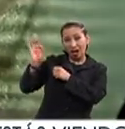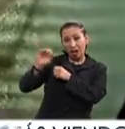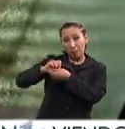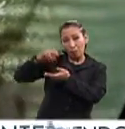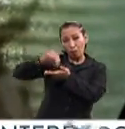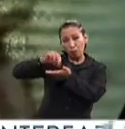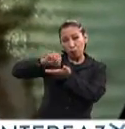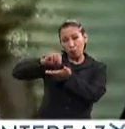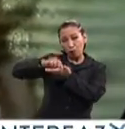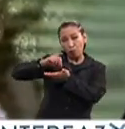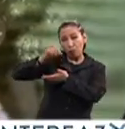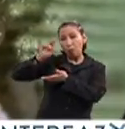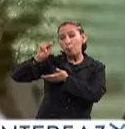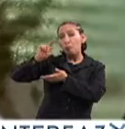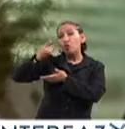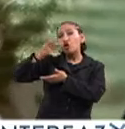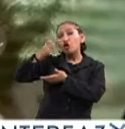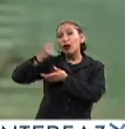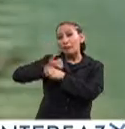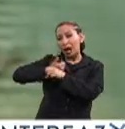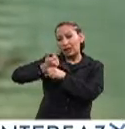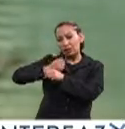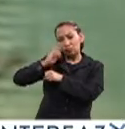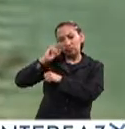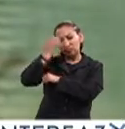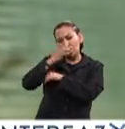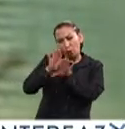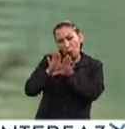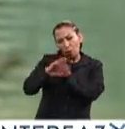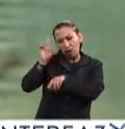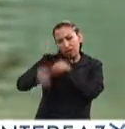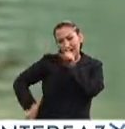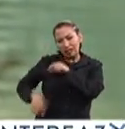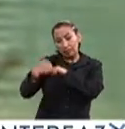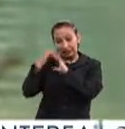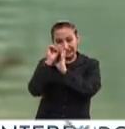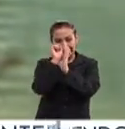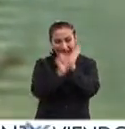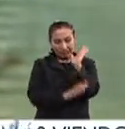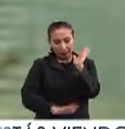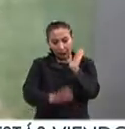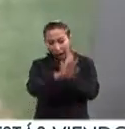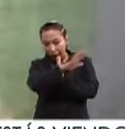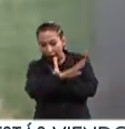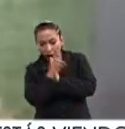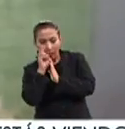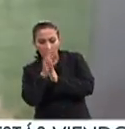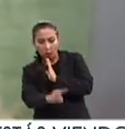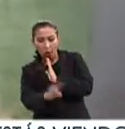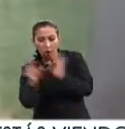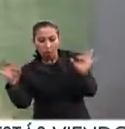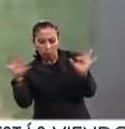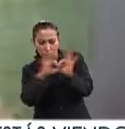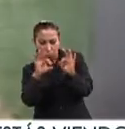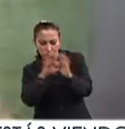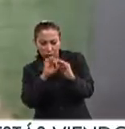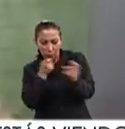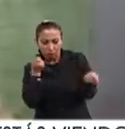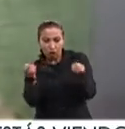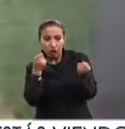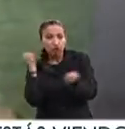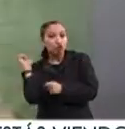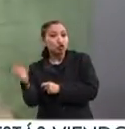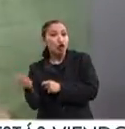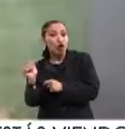amarillo en México, se buscaron alternativas. Los sistemas tienden a tener una homeostasis, una